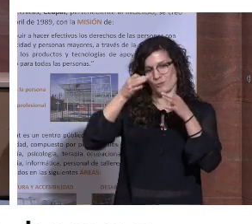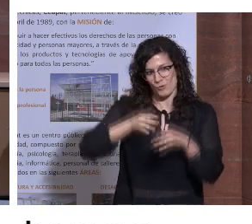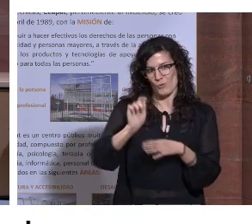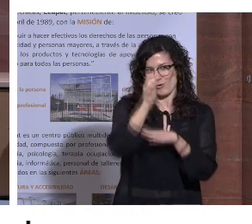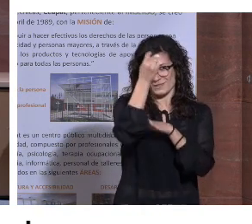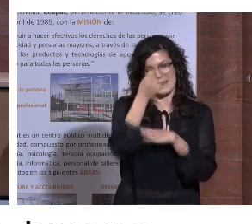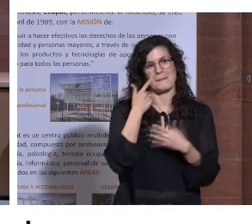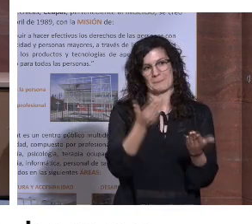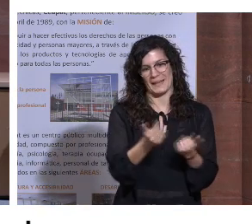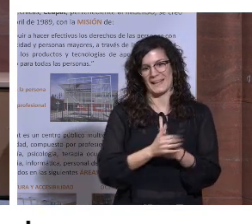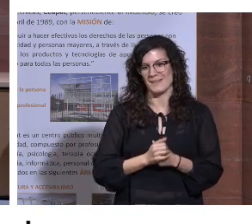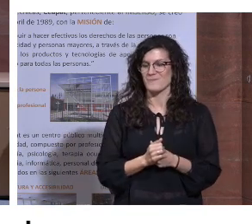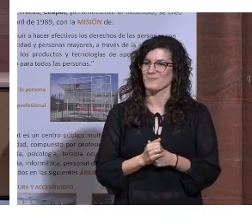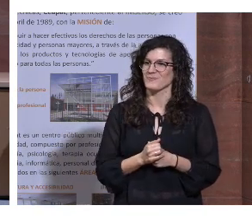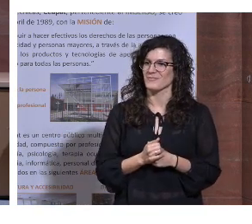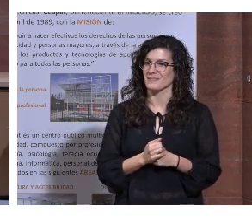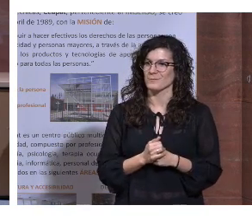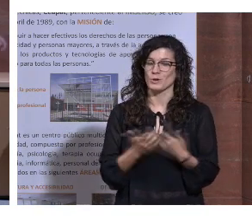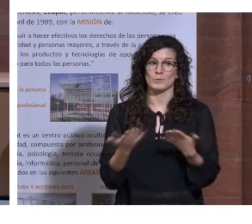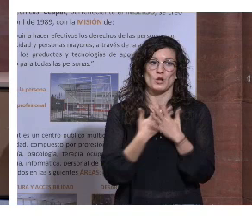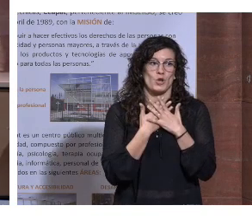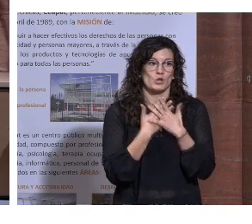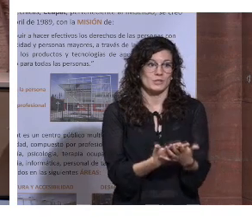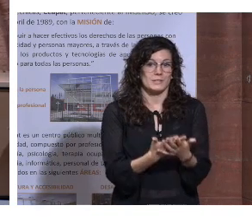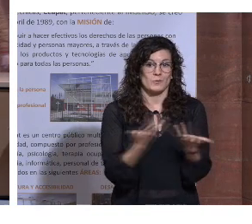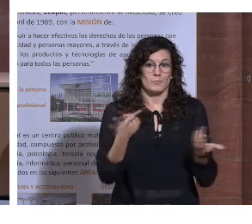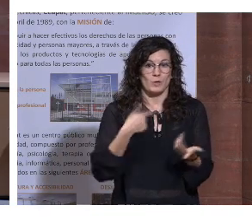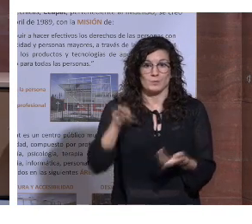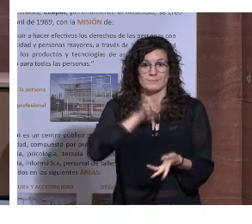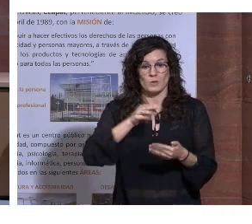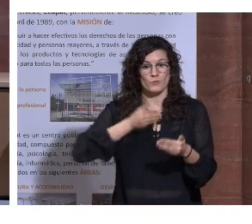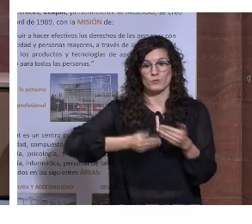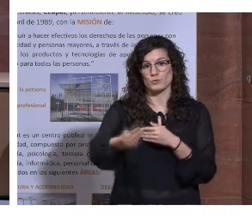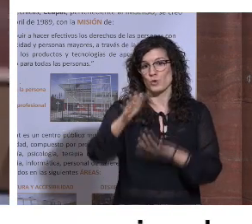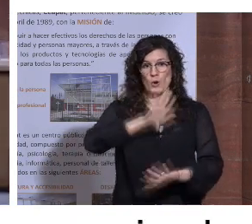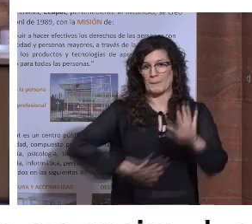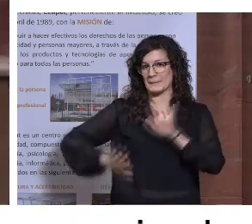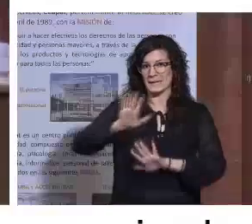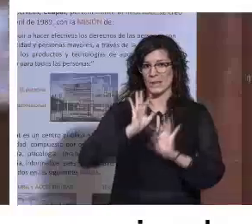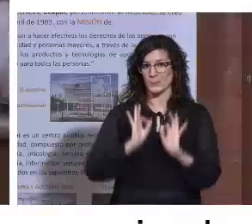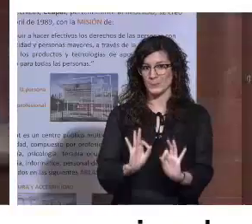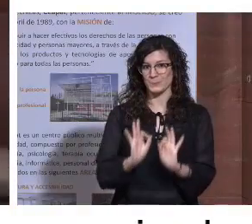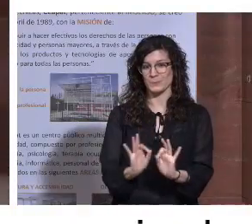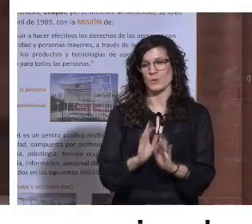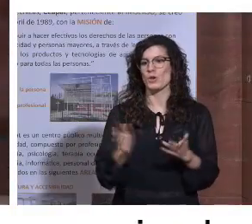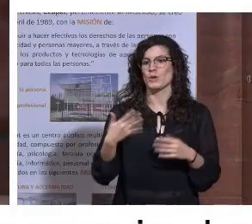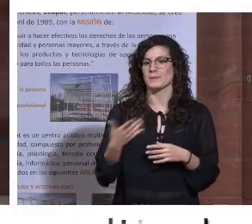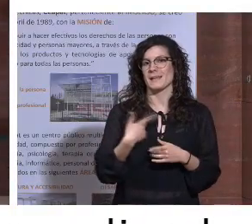A la tercera lo tienes que conseguir. La persistencia. Bueno, pues, lo siento, pero el futuro es así de complicado. Nada, y el presente y el